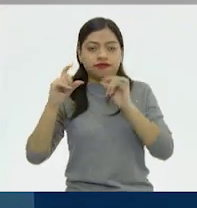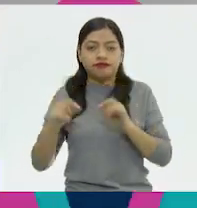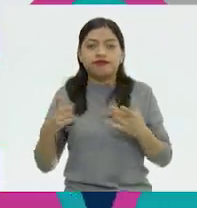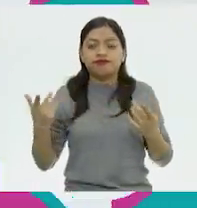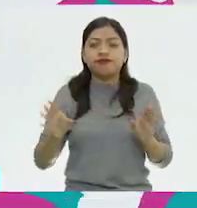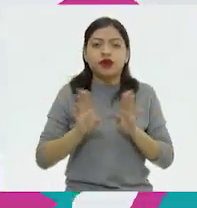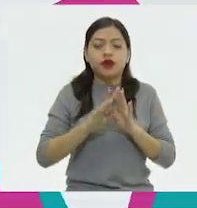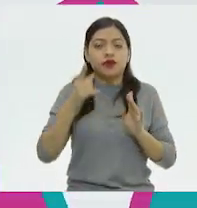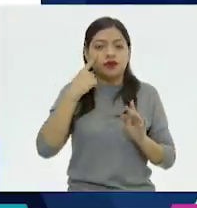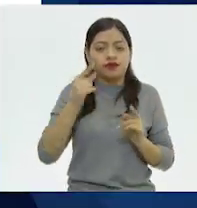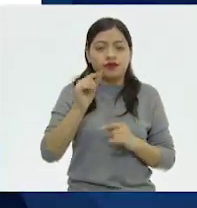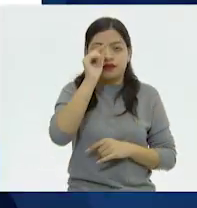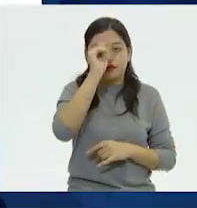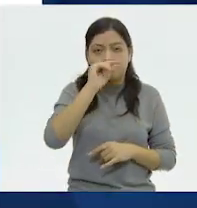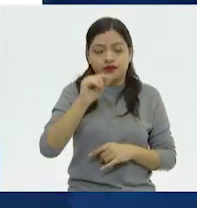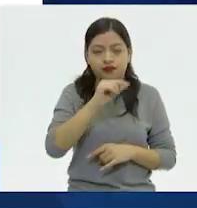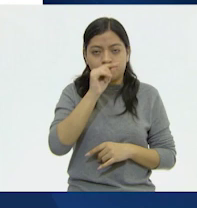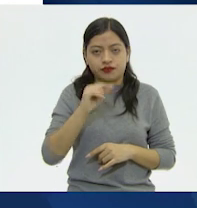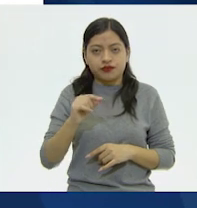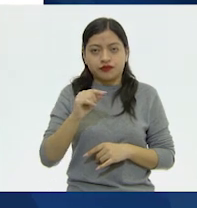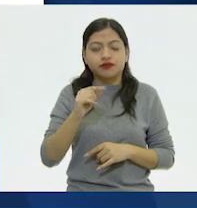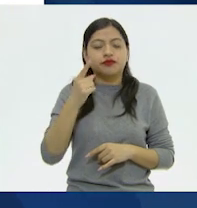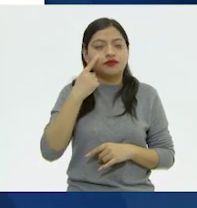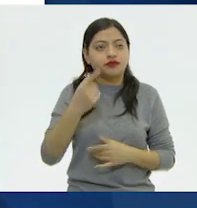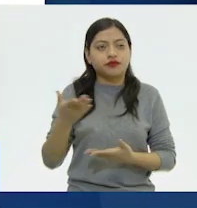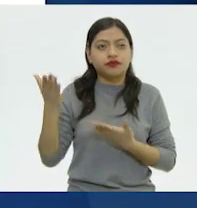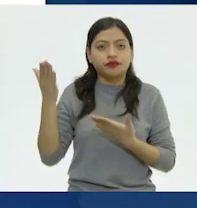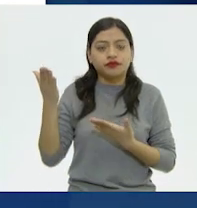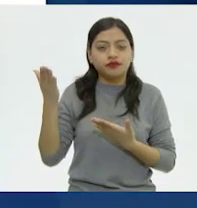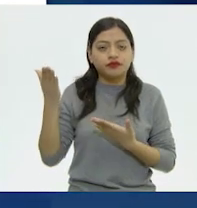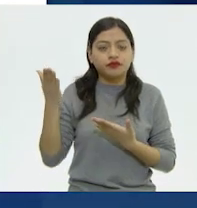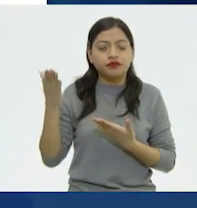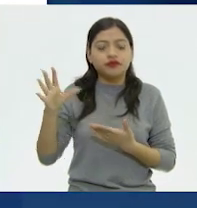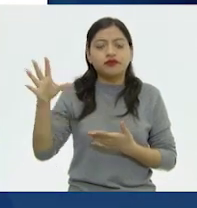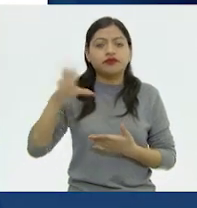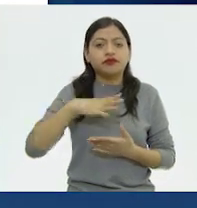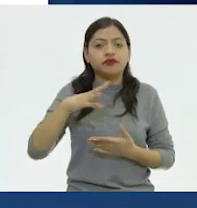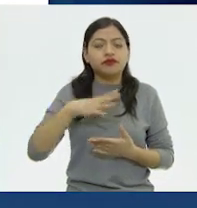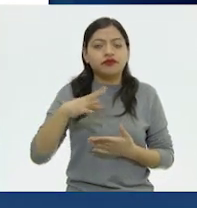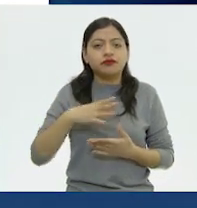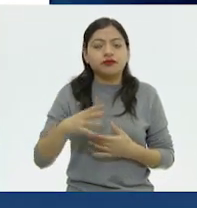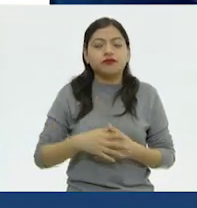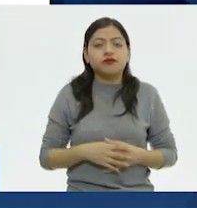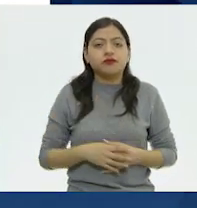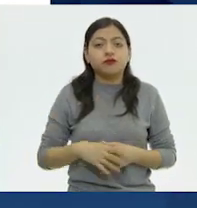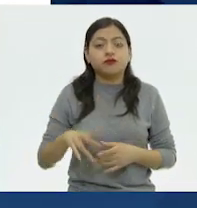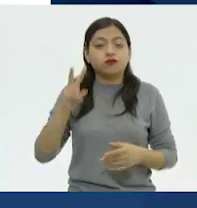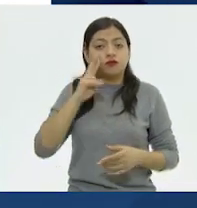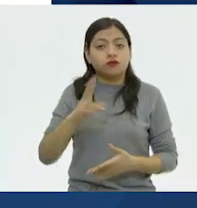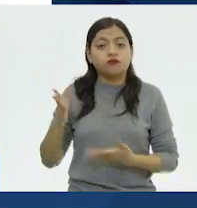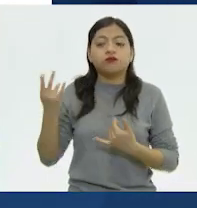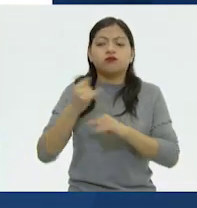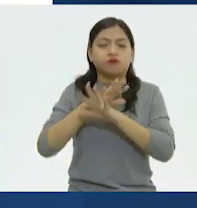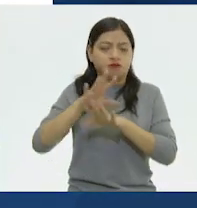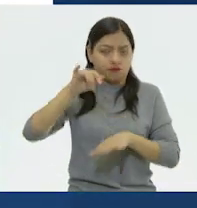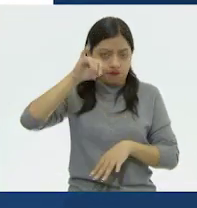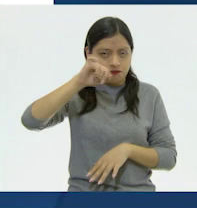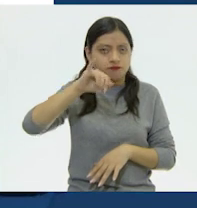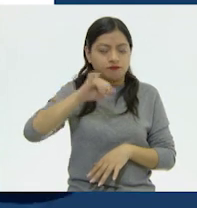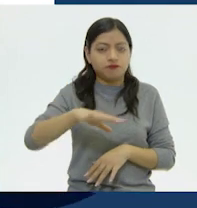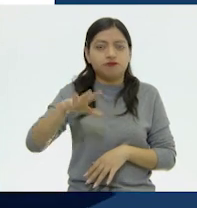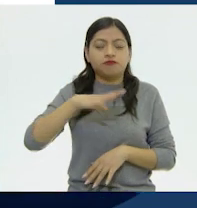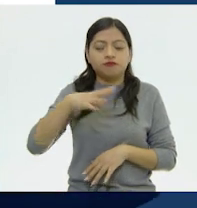fin. Vemos que tiene la definición que presenta de manera visual la información. Hay